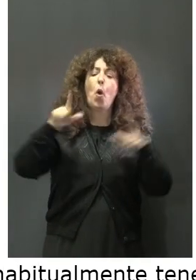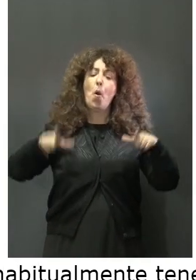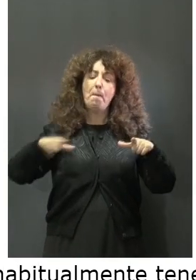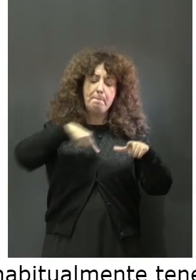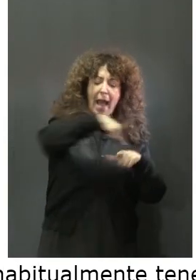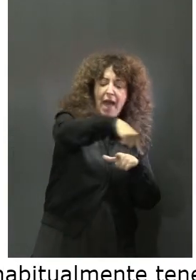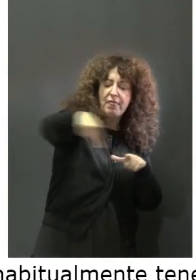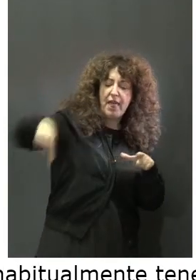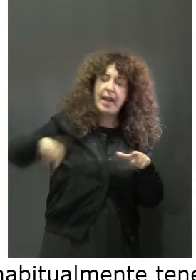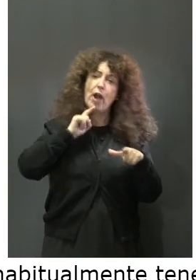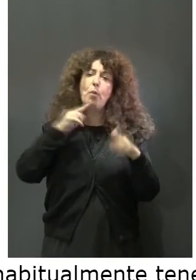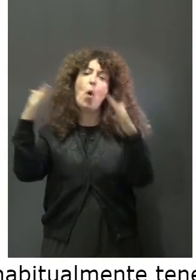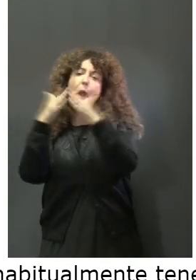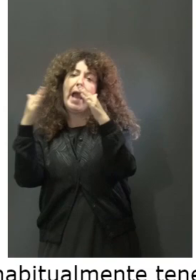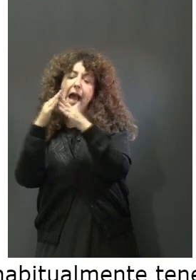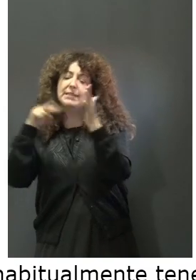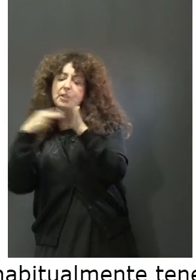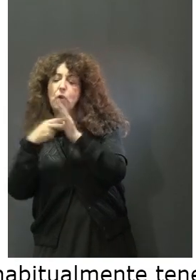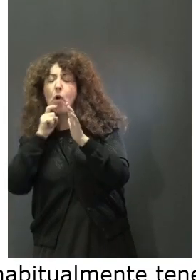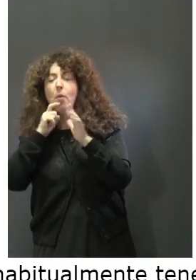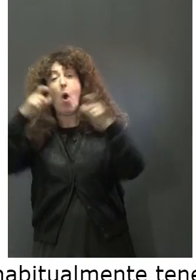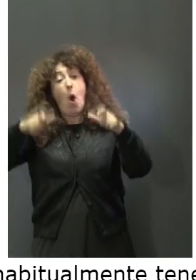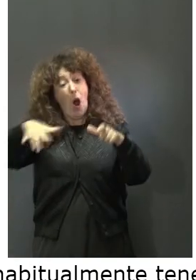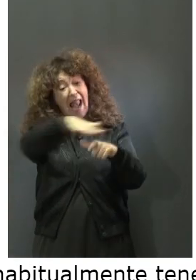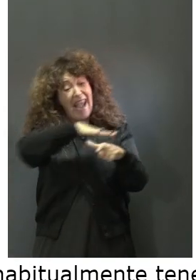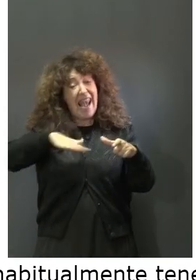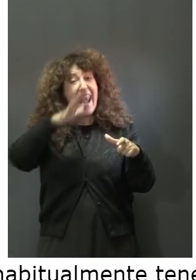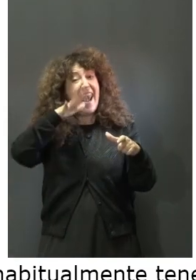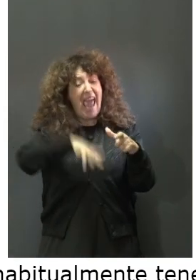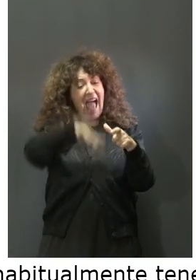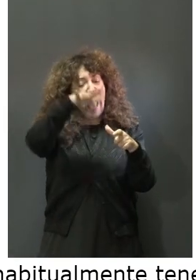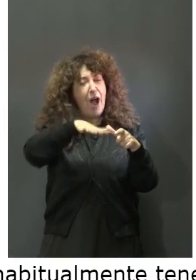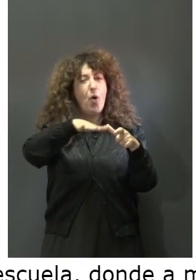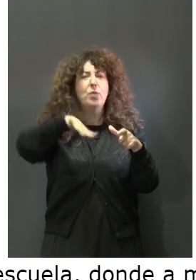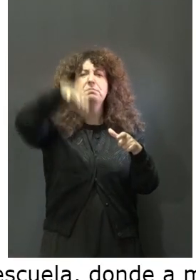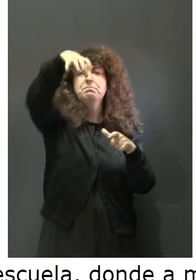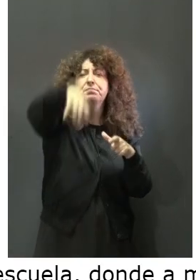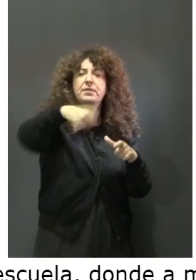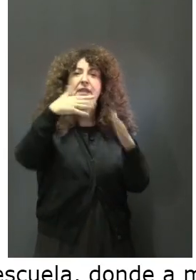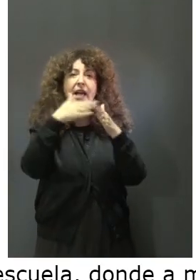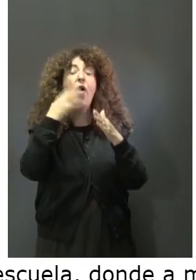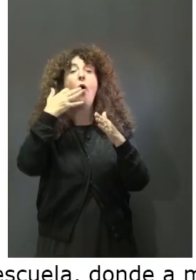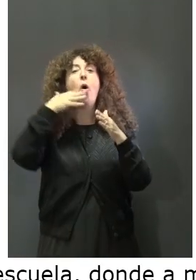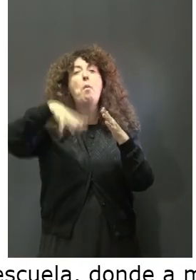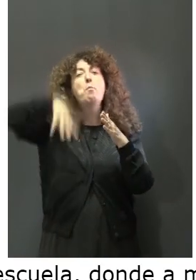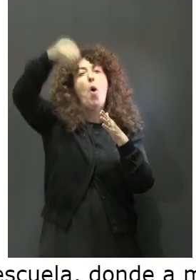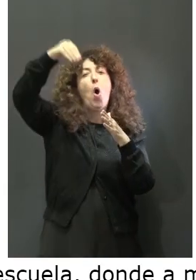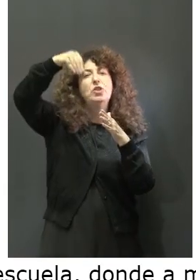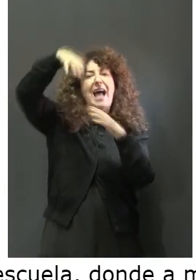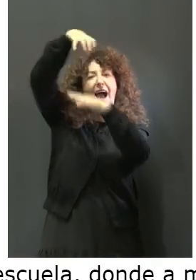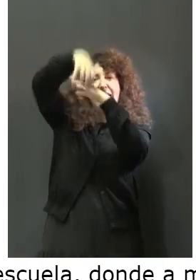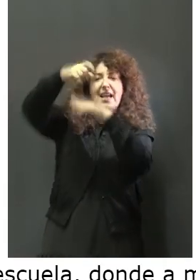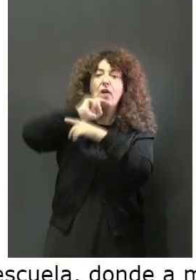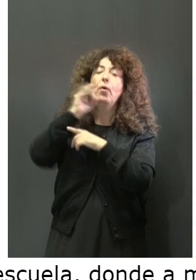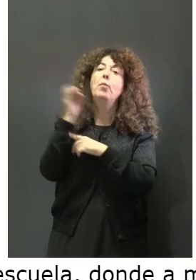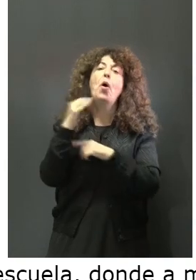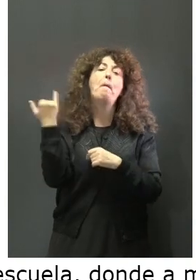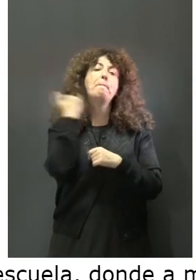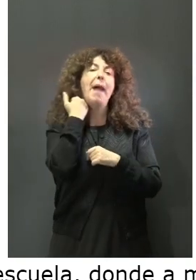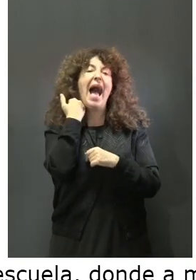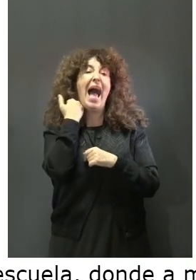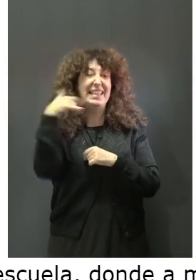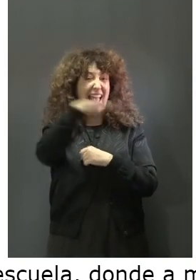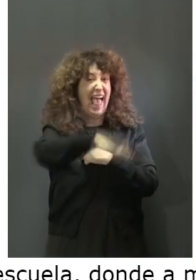resolver una casa no sé dónde, en un lago, en lo alto de una montaña, una manzana conflictiva de Madrid, convertir el matadero en, yo qué